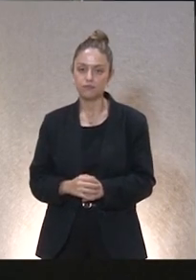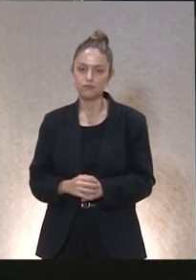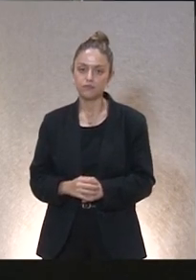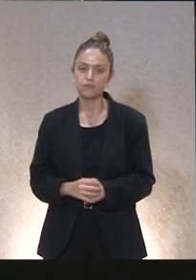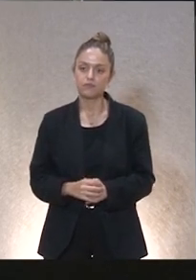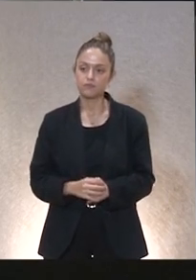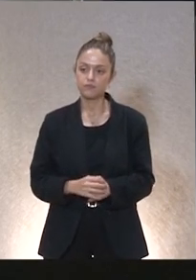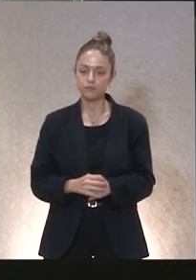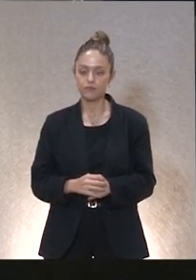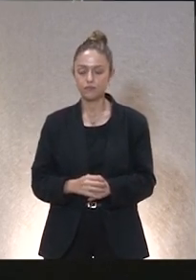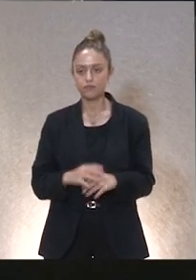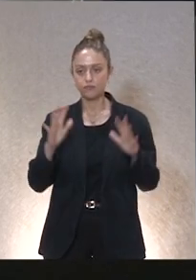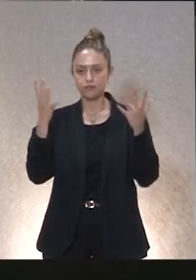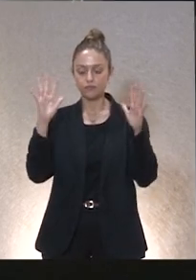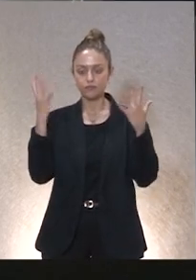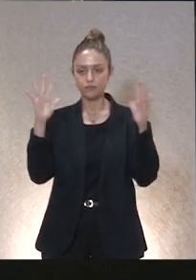adelante